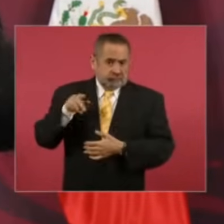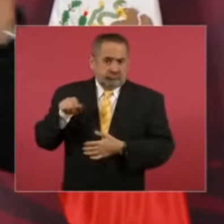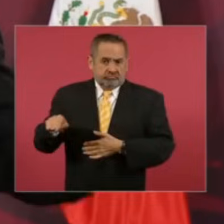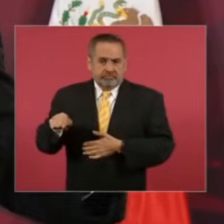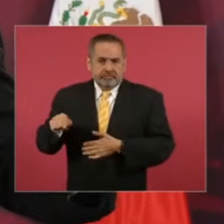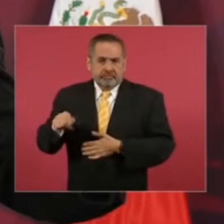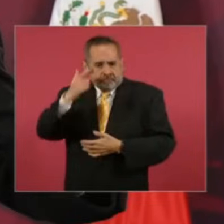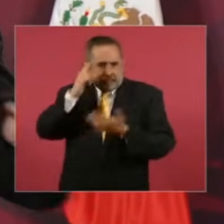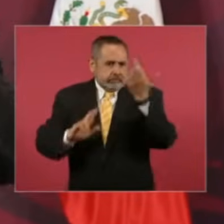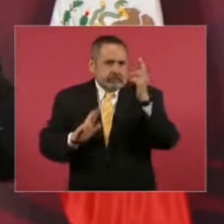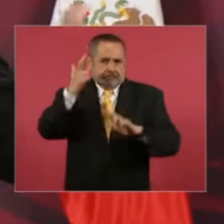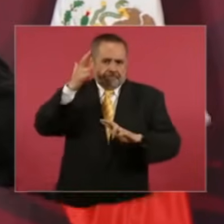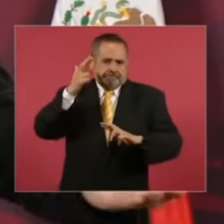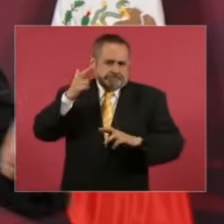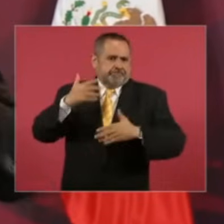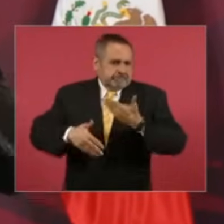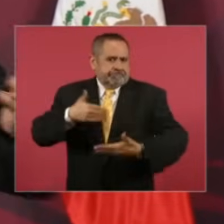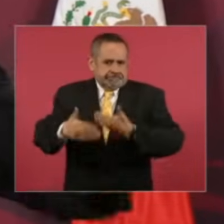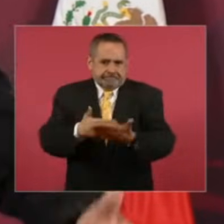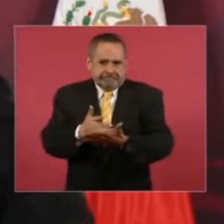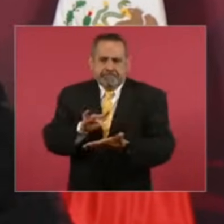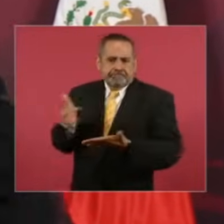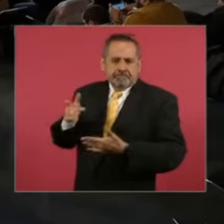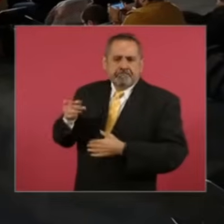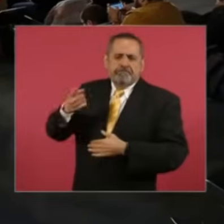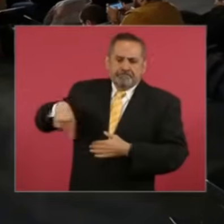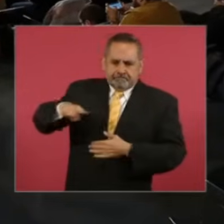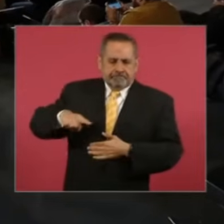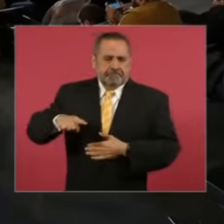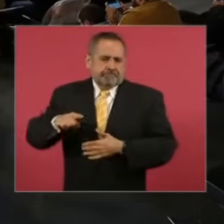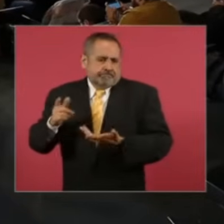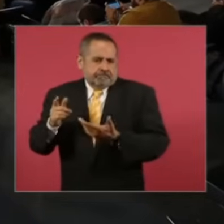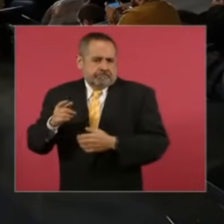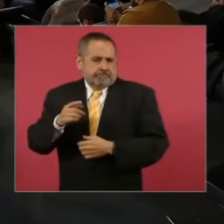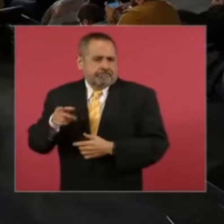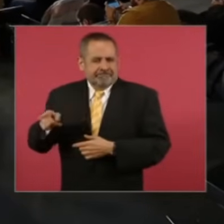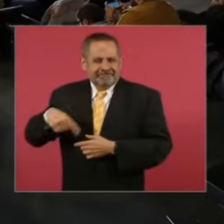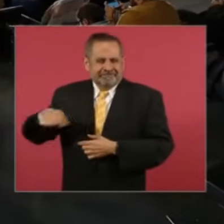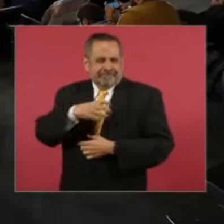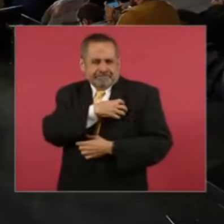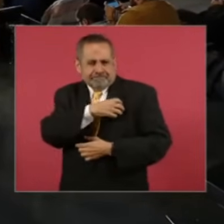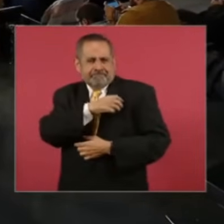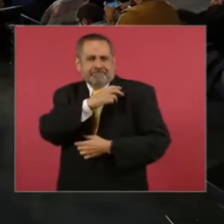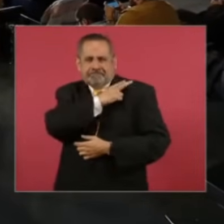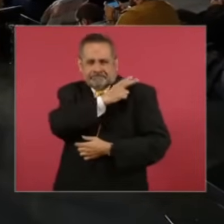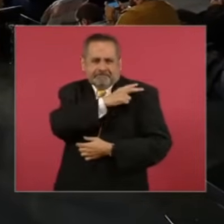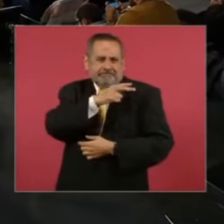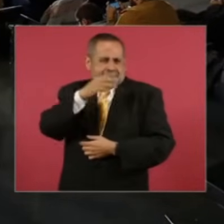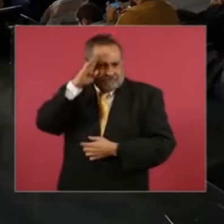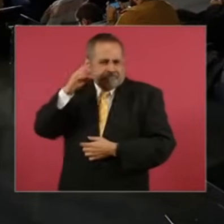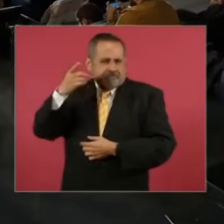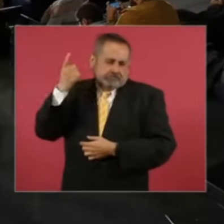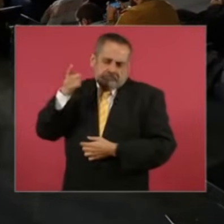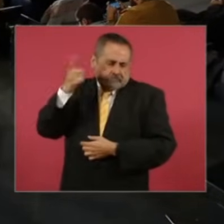Todo el proceso revolucionario, pues era lógico que ellos mandaran.